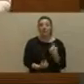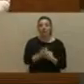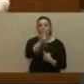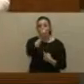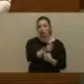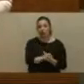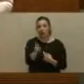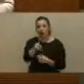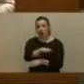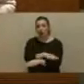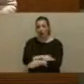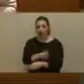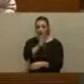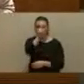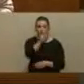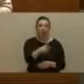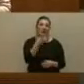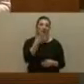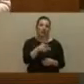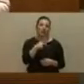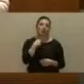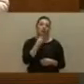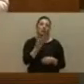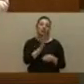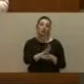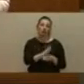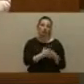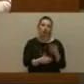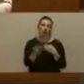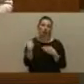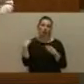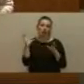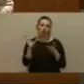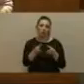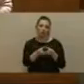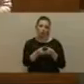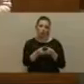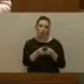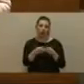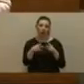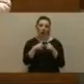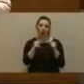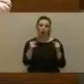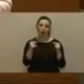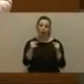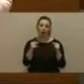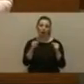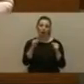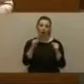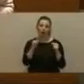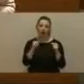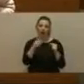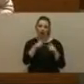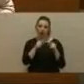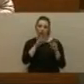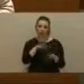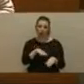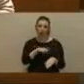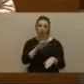La persona fue el portavoz del entonces Partido Asturianista, señor Joan